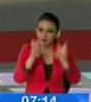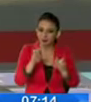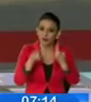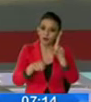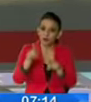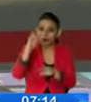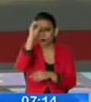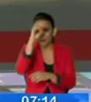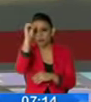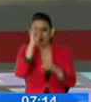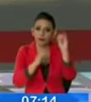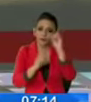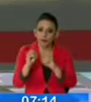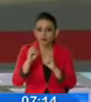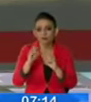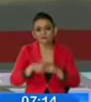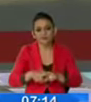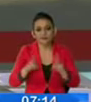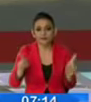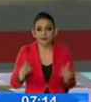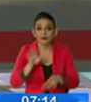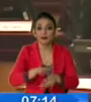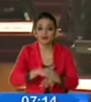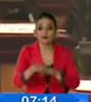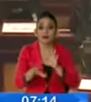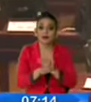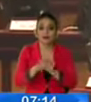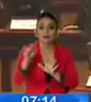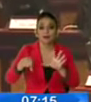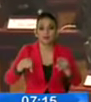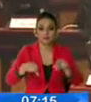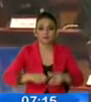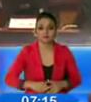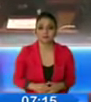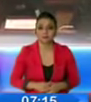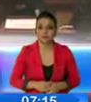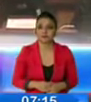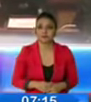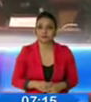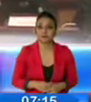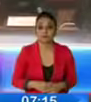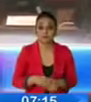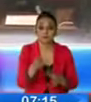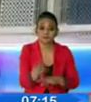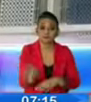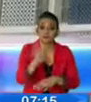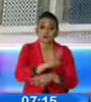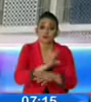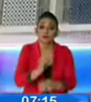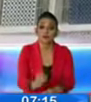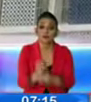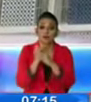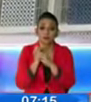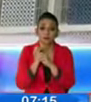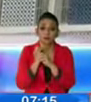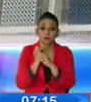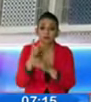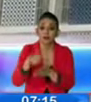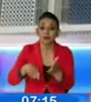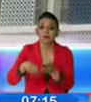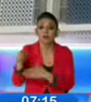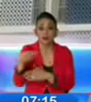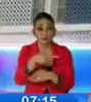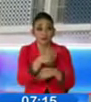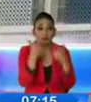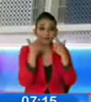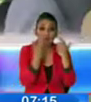divididos sobre la legalidad. Miremos esto. La obligación o no que tendría el Poder Legislativo de autorizar el pedido de la